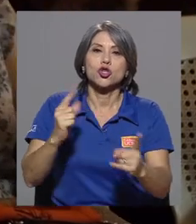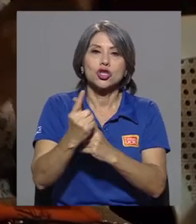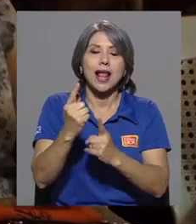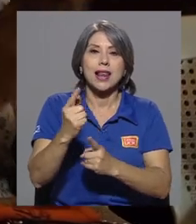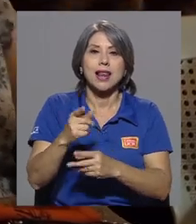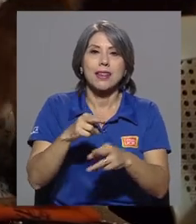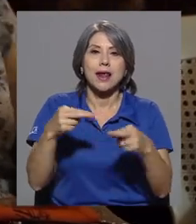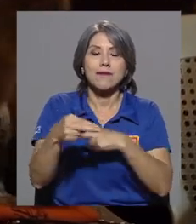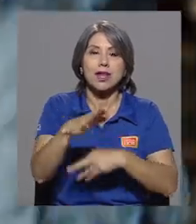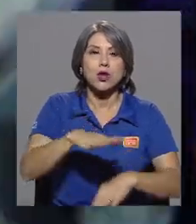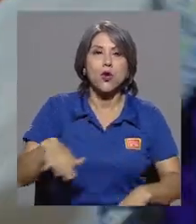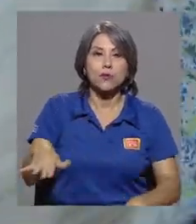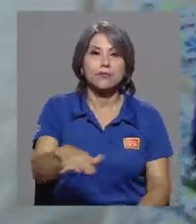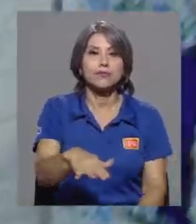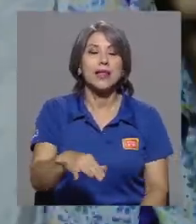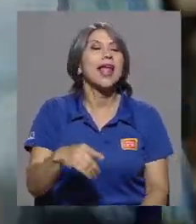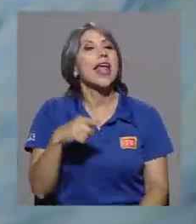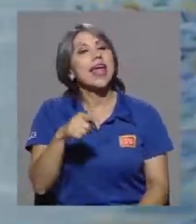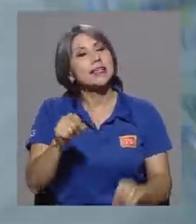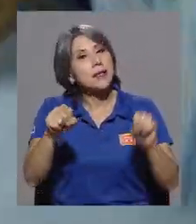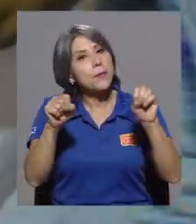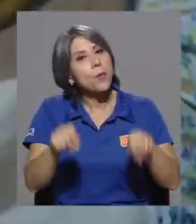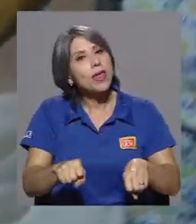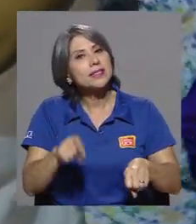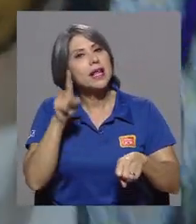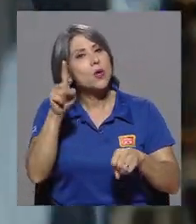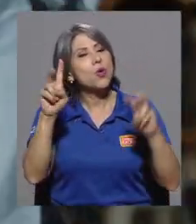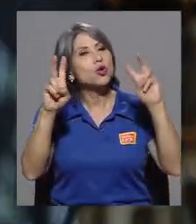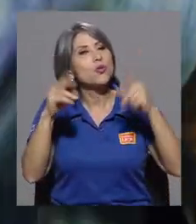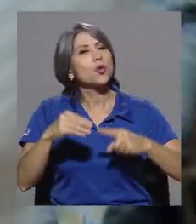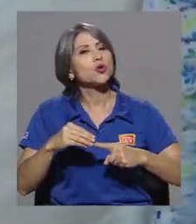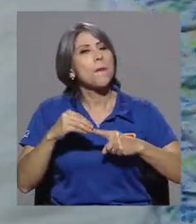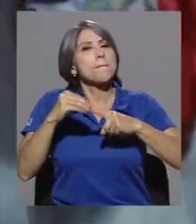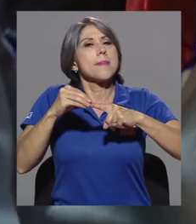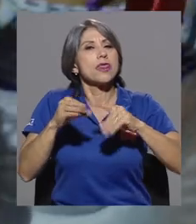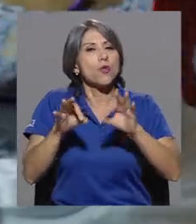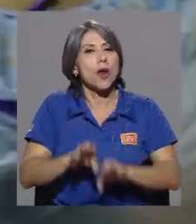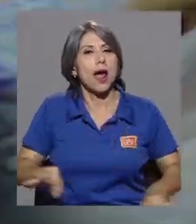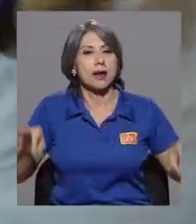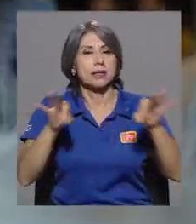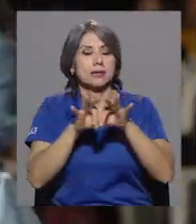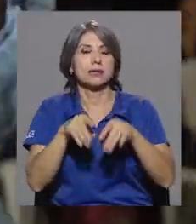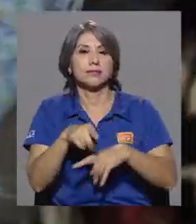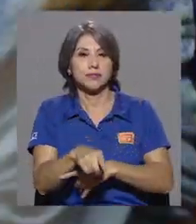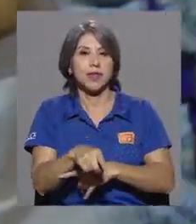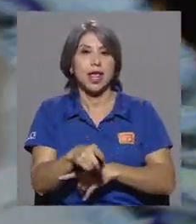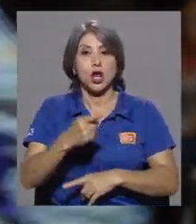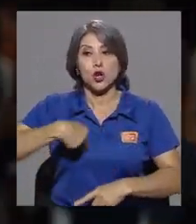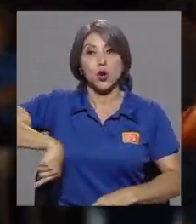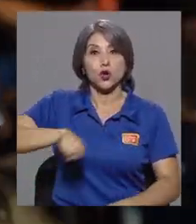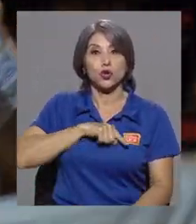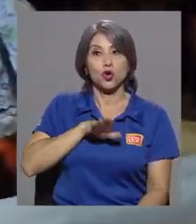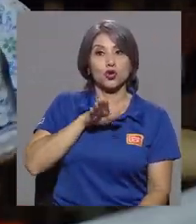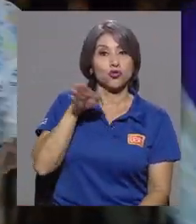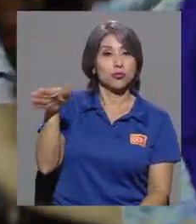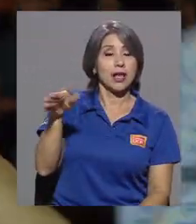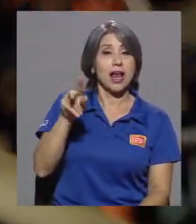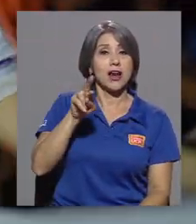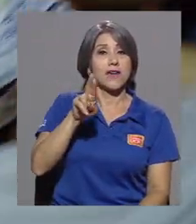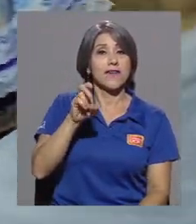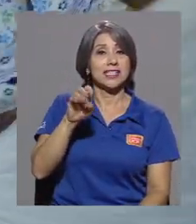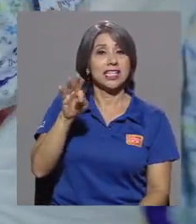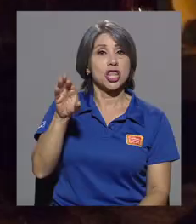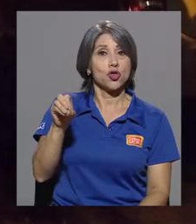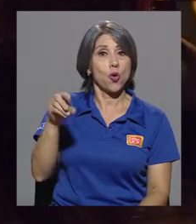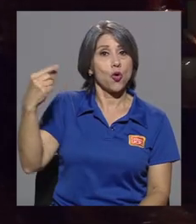de la región ese puede ser uno de los puntos medulares en este acontecimiento nosotros en el recinto de golfito no teníamos